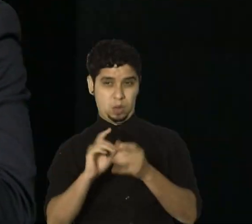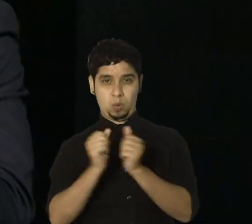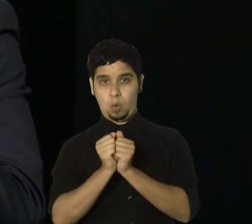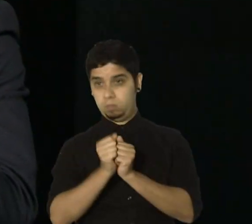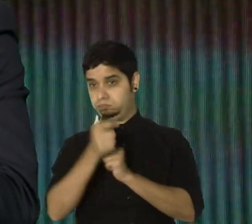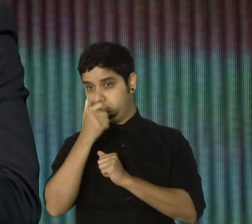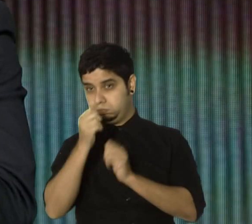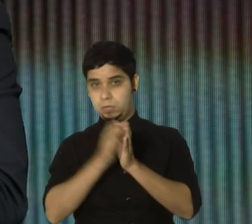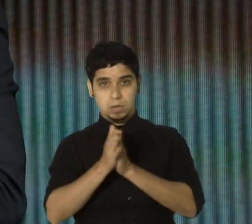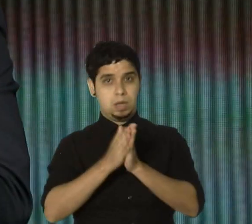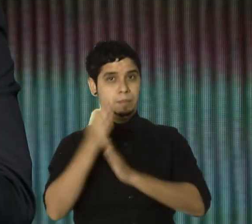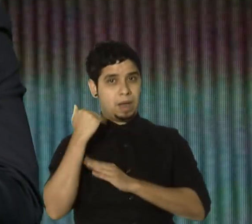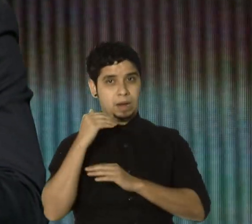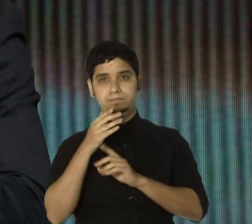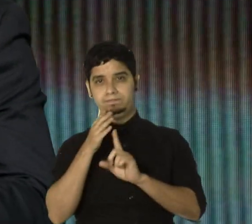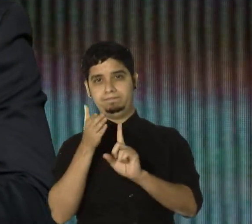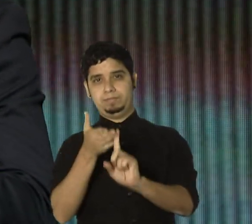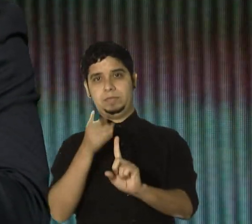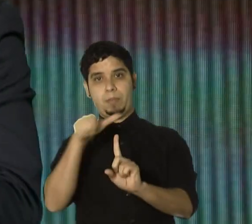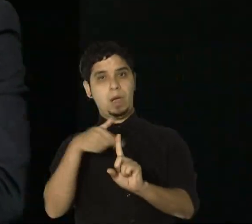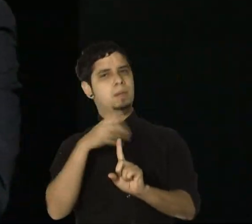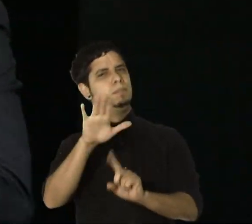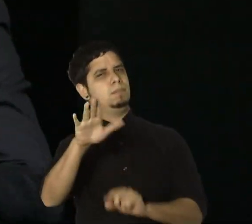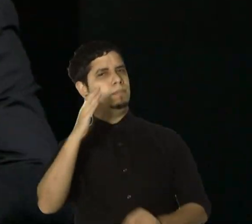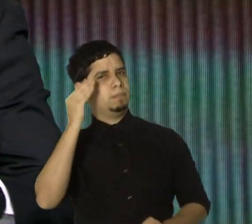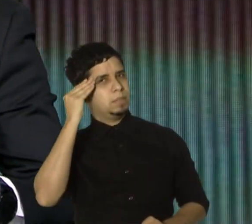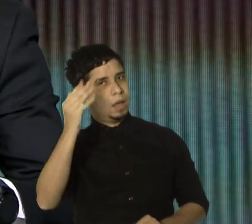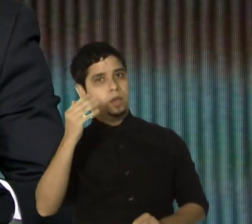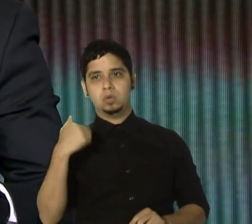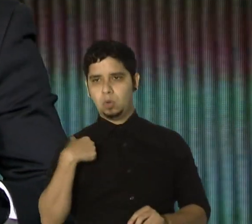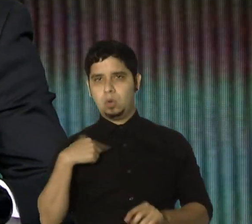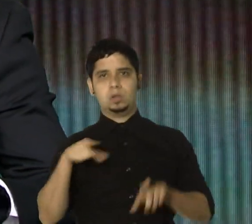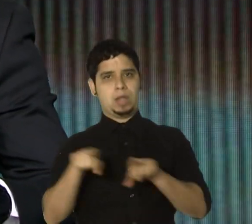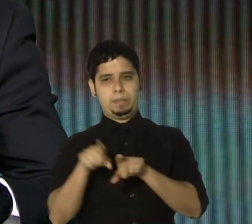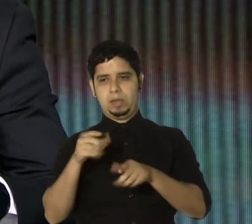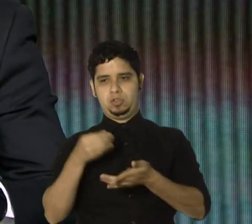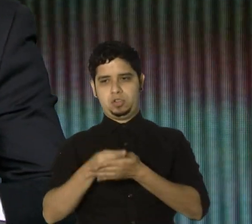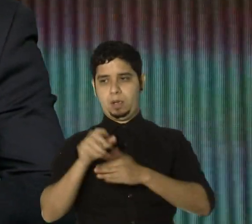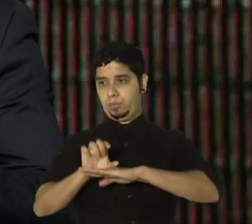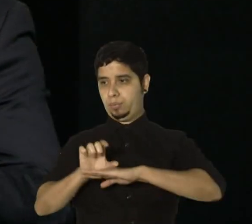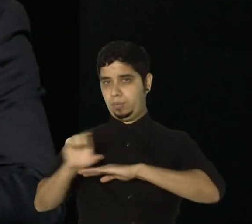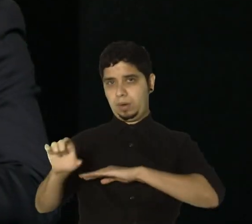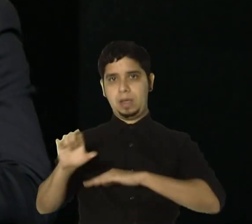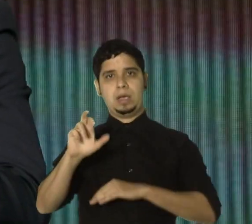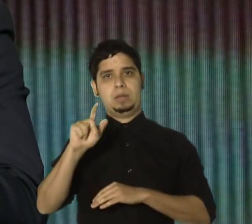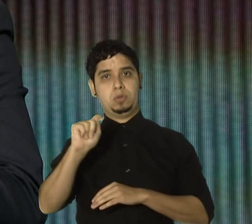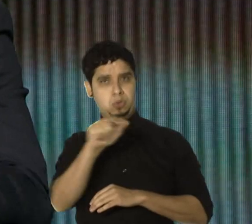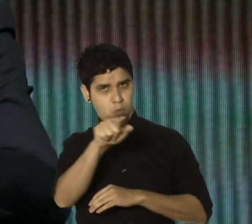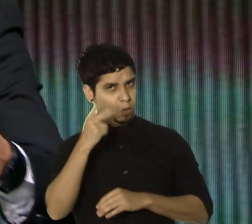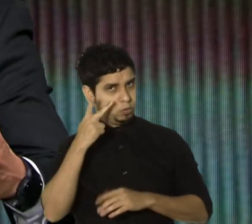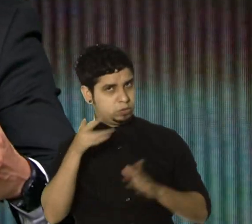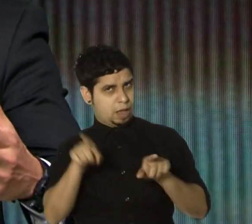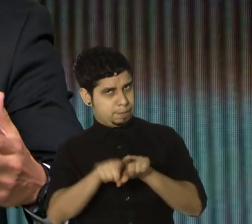te interesan para ganar tu confianza. Y después te dicen, oye, by the way, yo también estoy invirtiendo en este ambiente de criptomoneda, veo que tú estás en ese ambiente, te lo recomiendo.